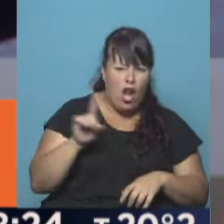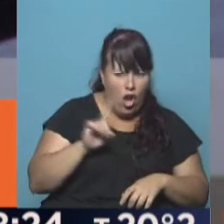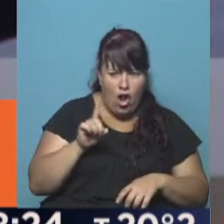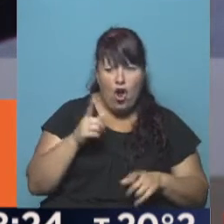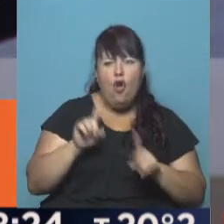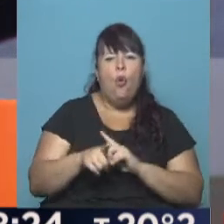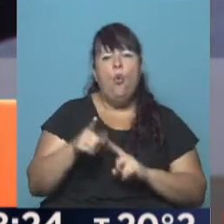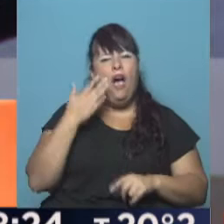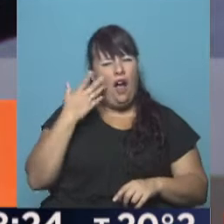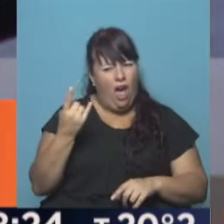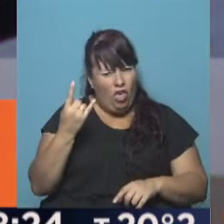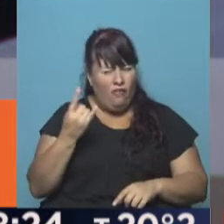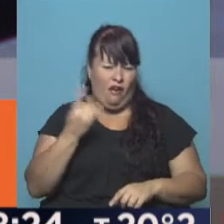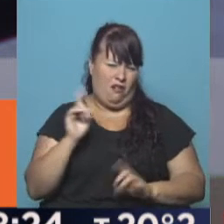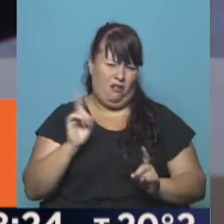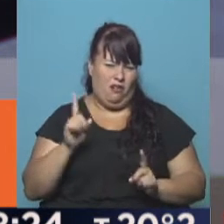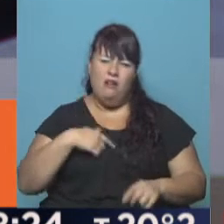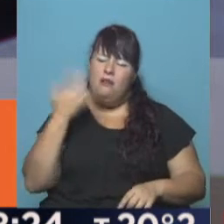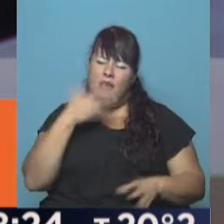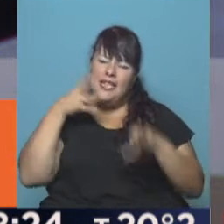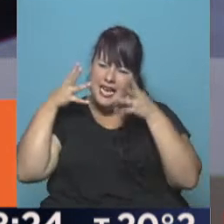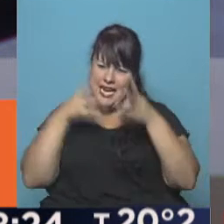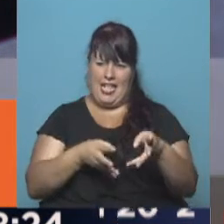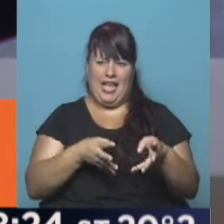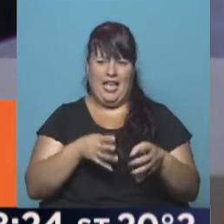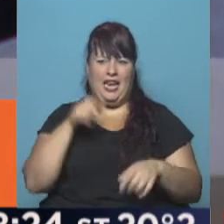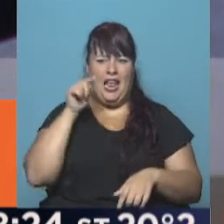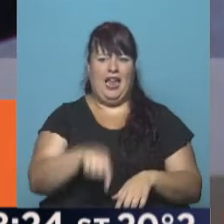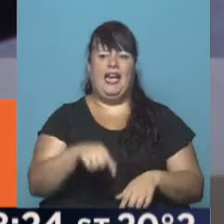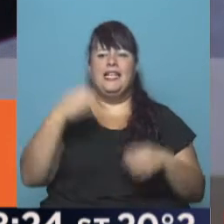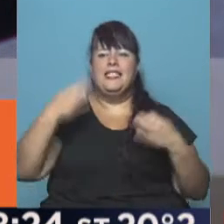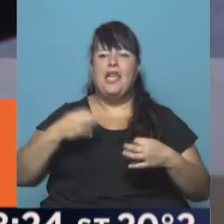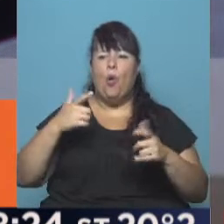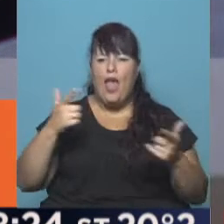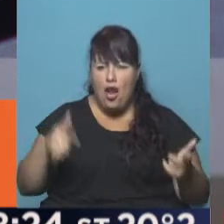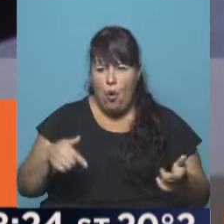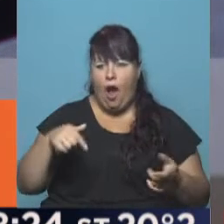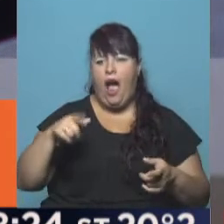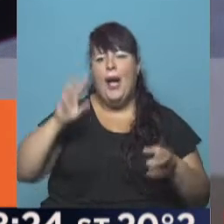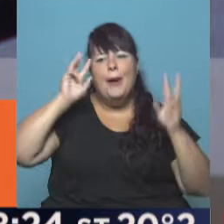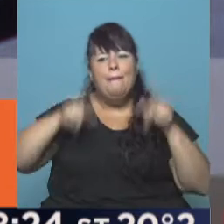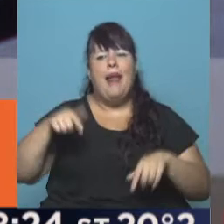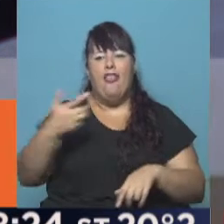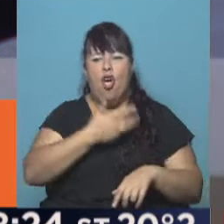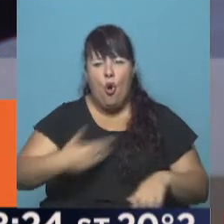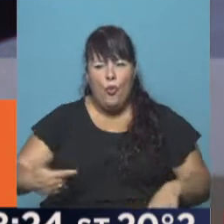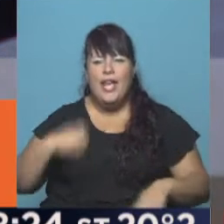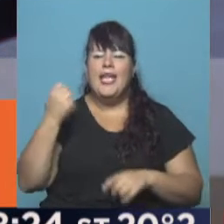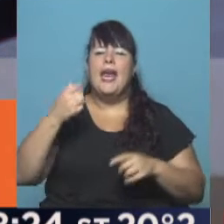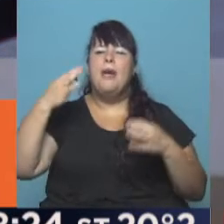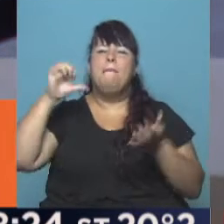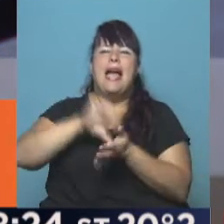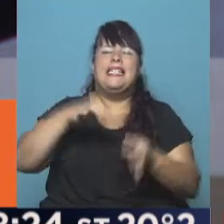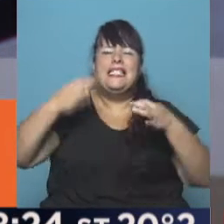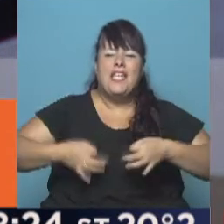una actitud hipócrita queremos combatir la inseguridad que como política de estado es un país seguro